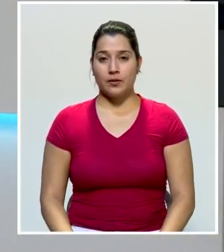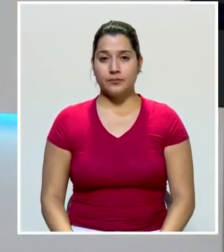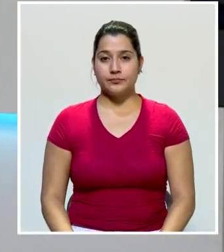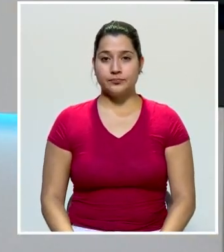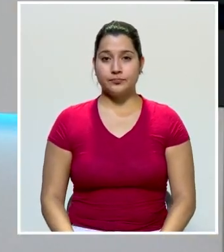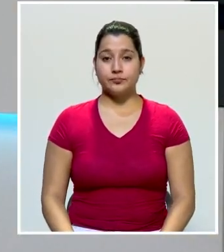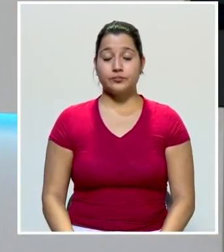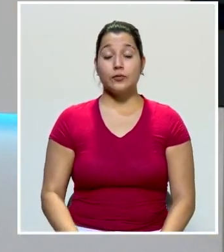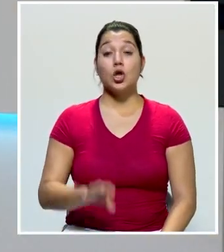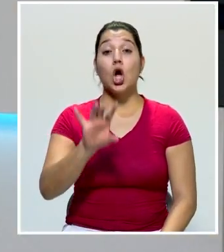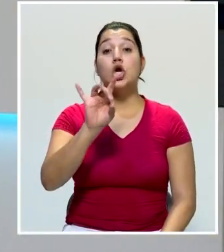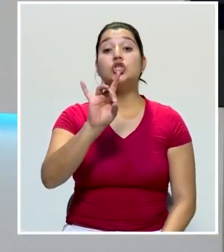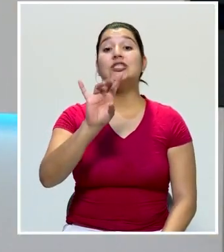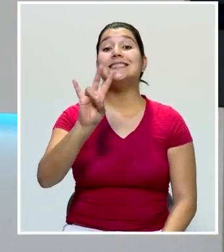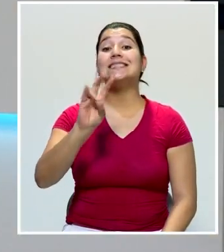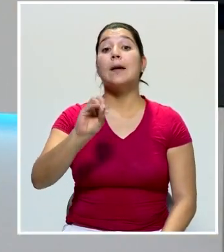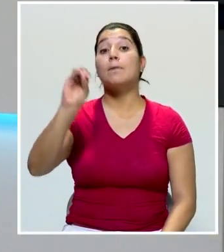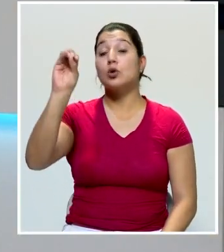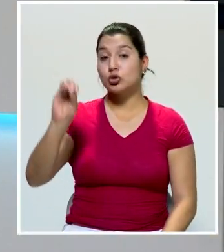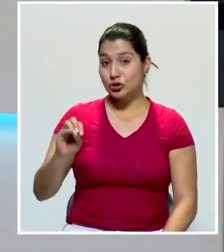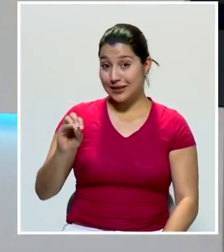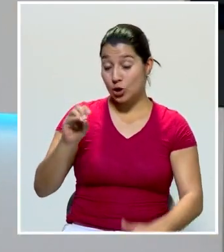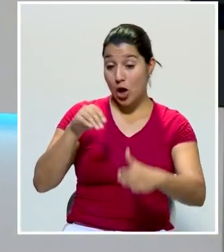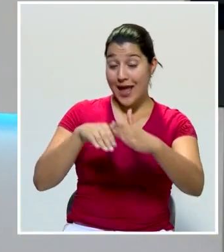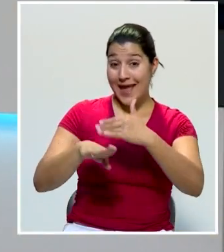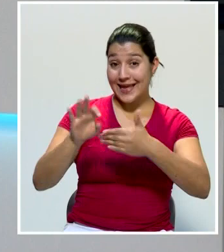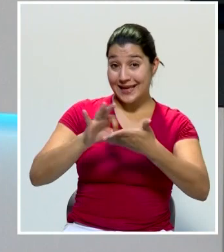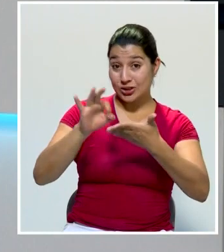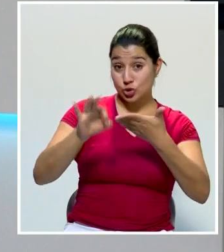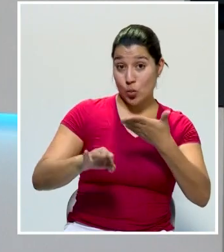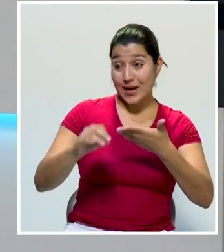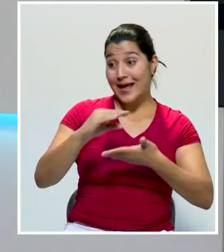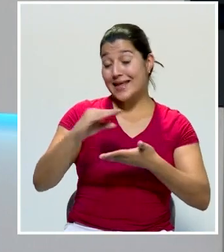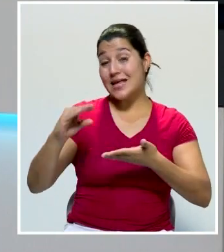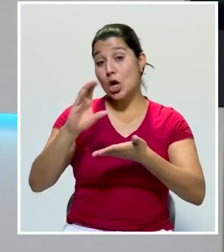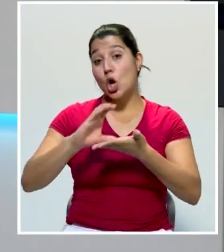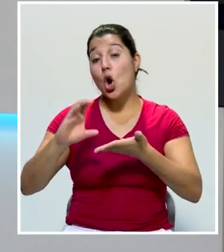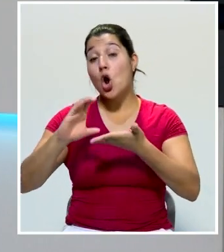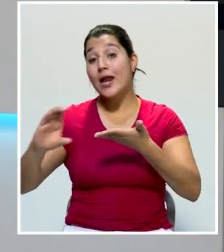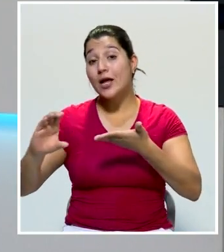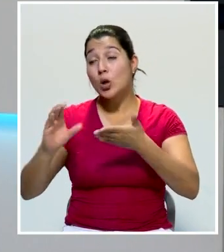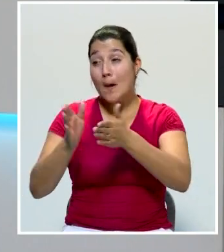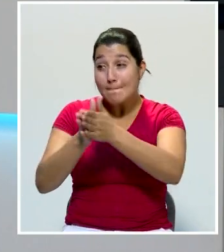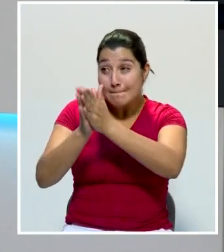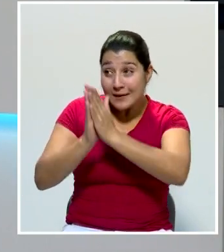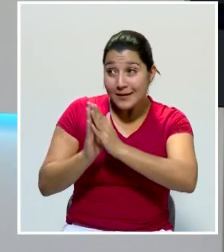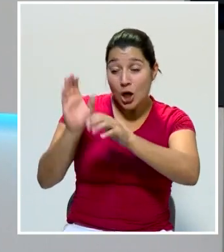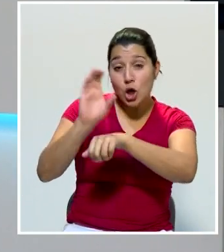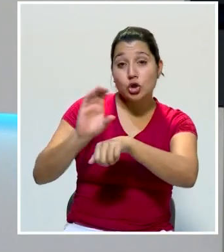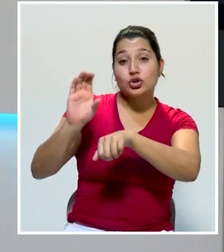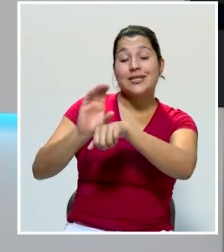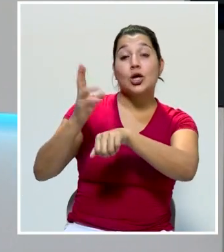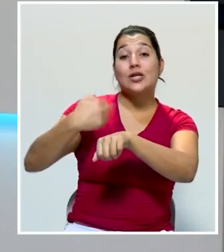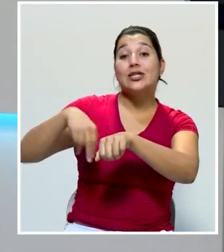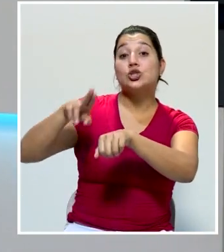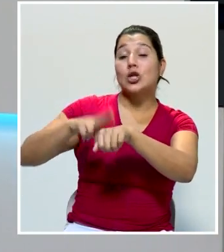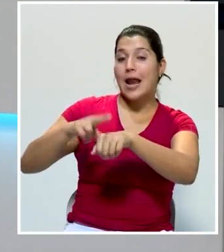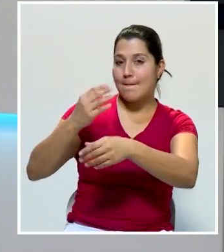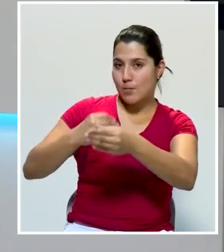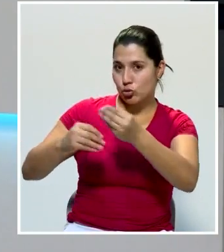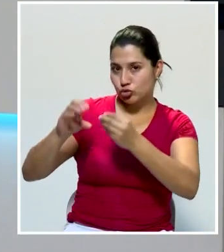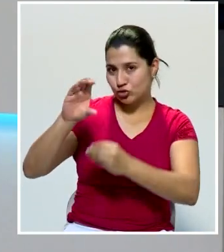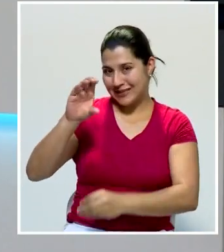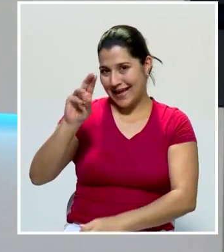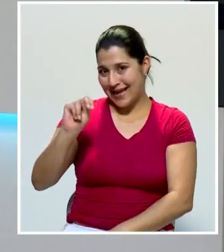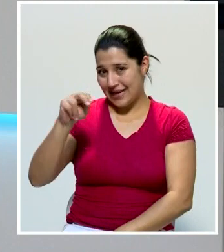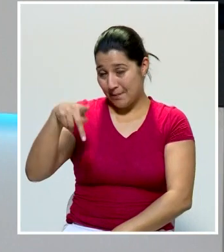Solo un 87% de las escuelas y colegios del país solicitaron al Consejo Nacional de Producción los